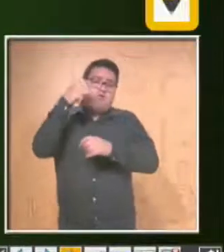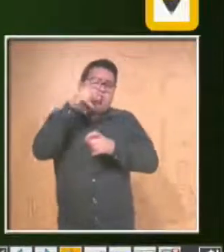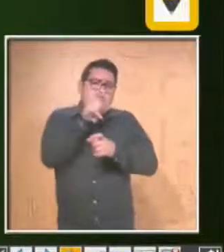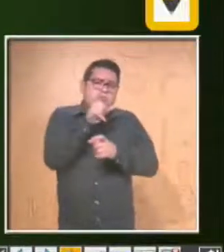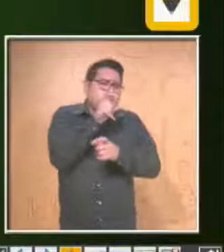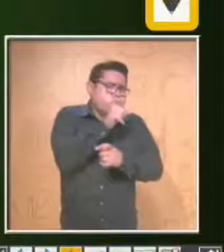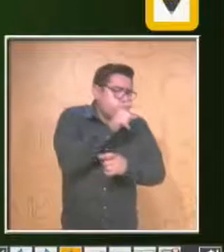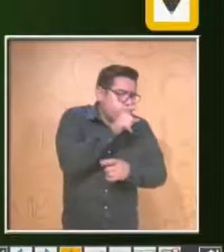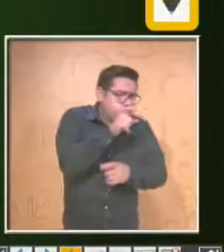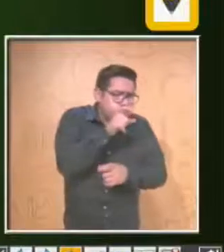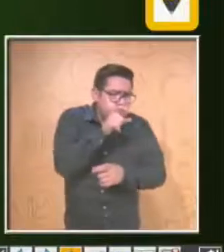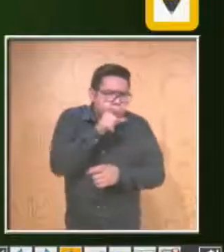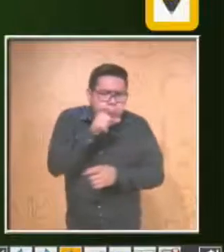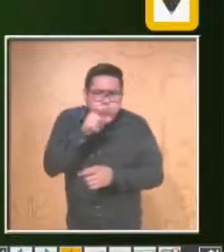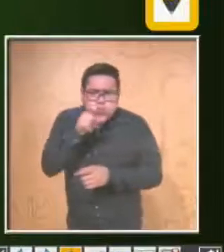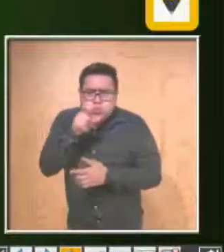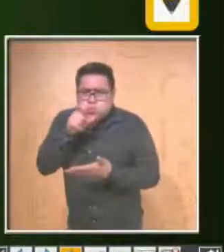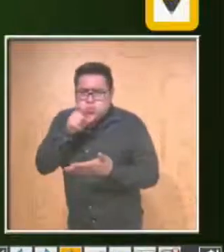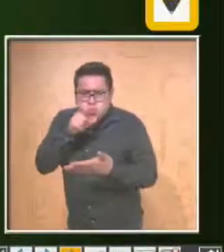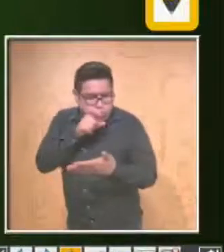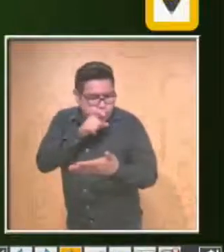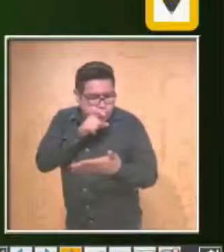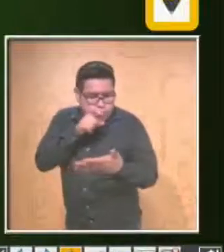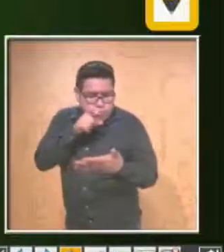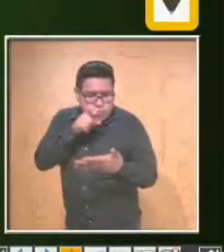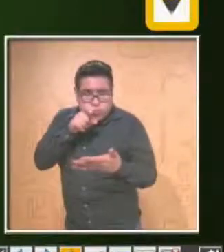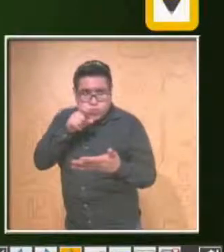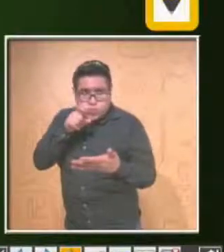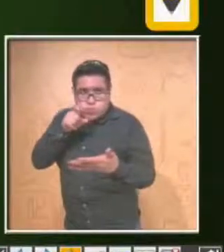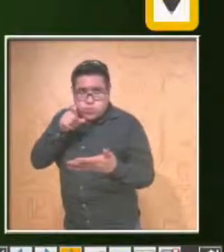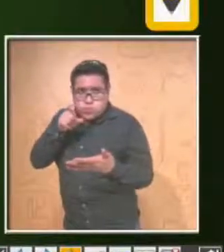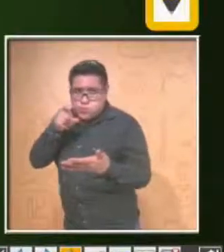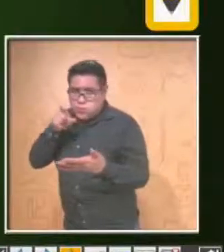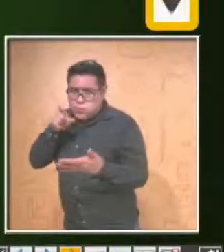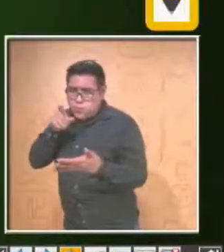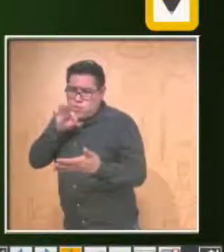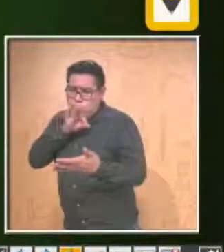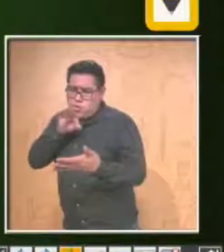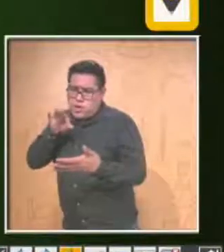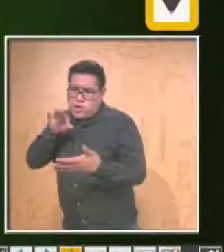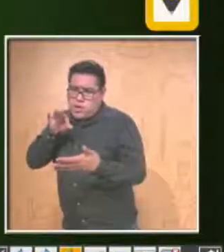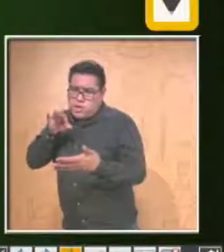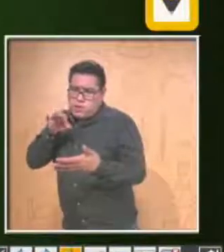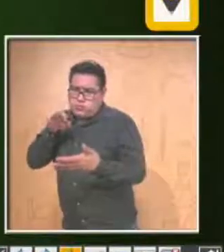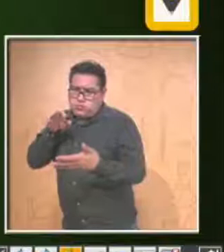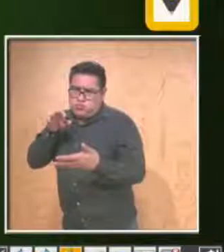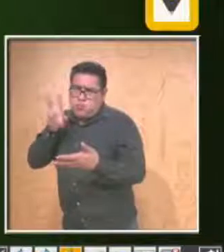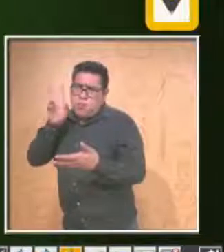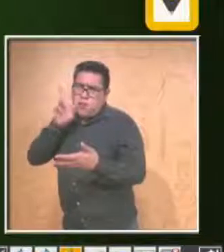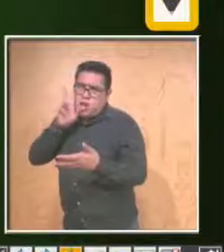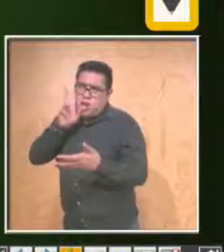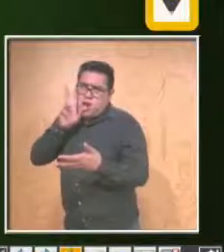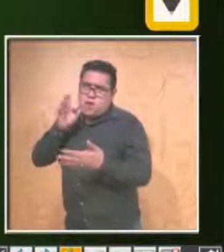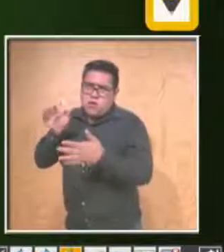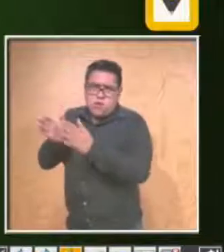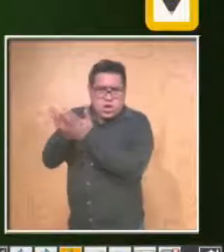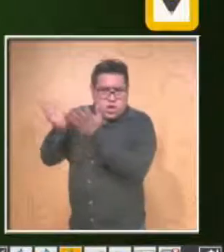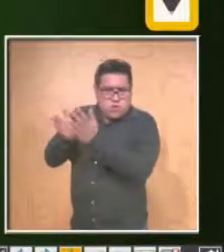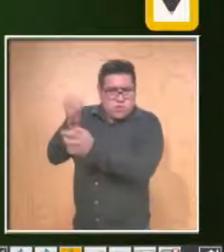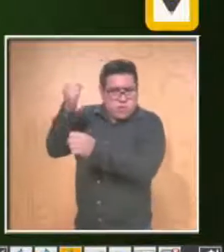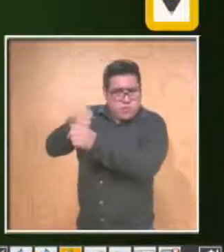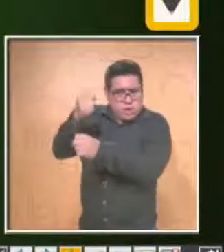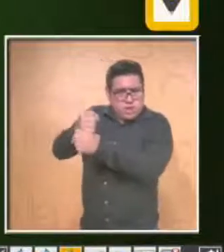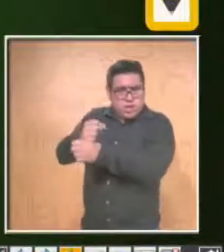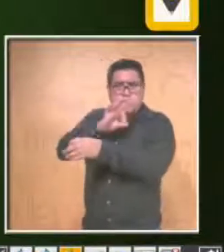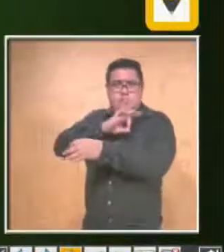tu teléfono o tu gadget por ahí en casa, vas a poder remitirte a un cuaderno de prácticas. Este contenido